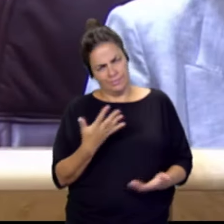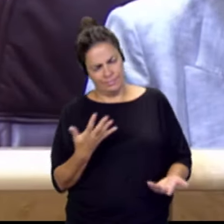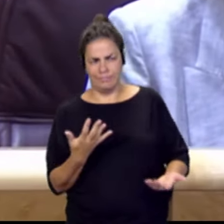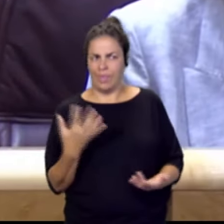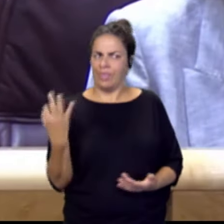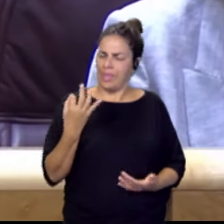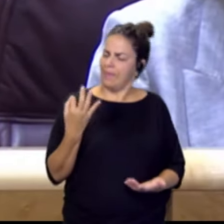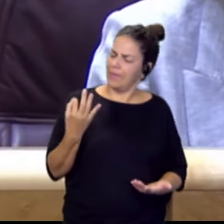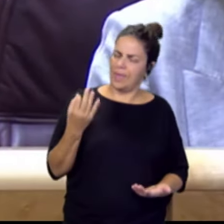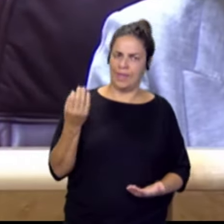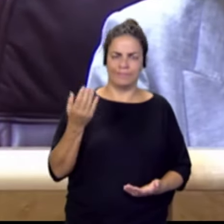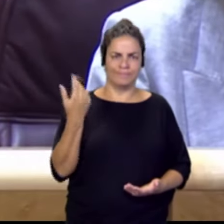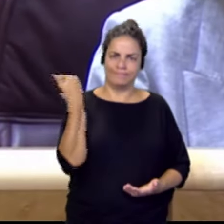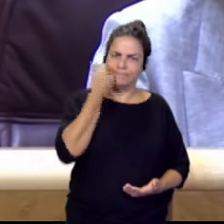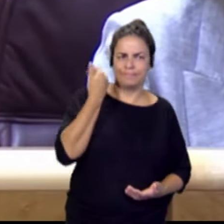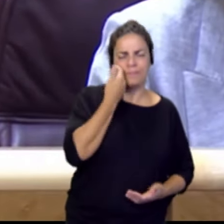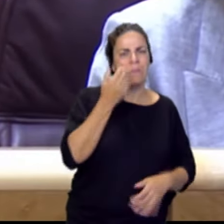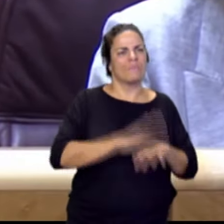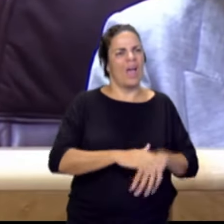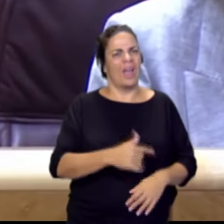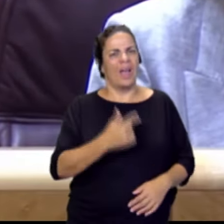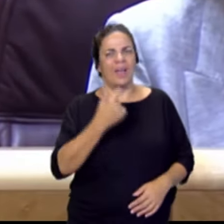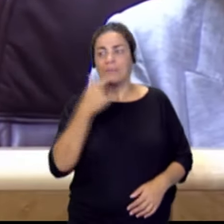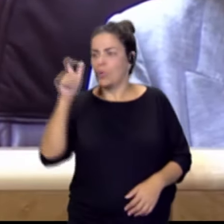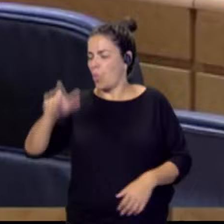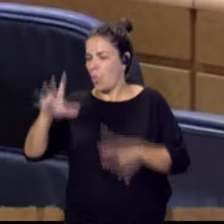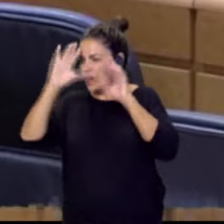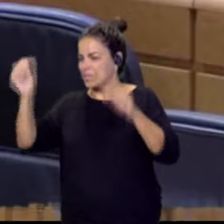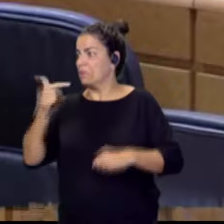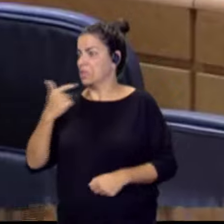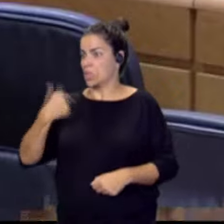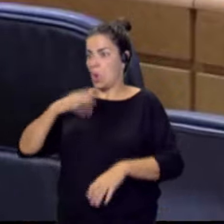señoría, para señalar a quien no señala la Guardia Civil.